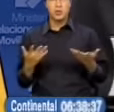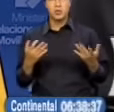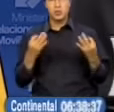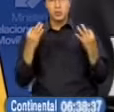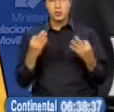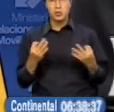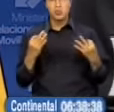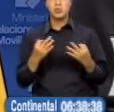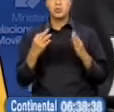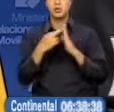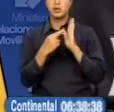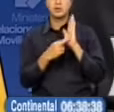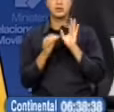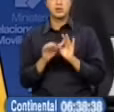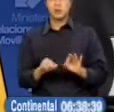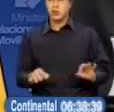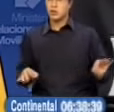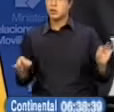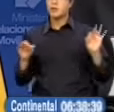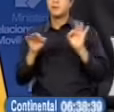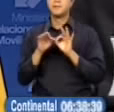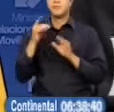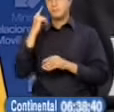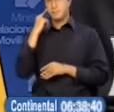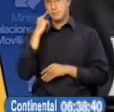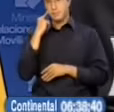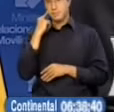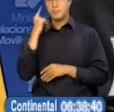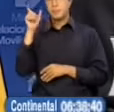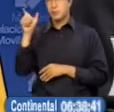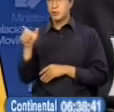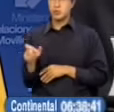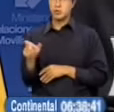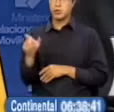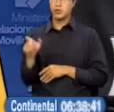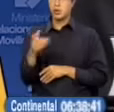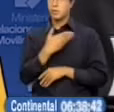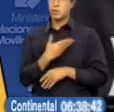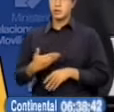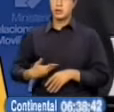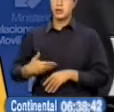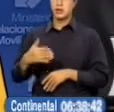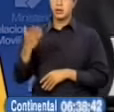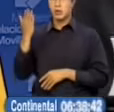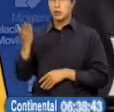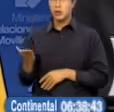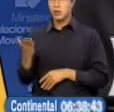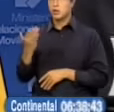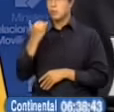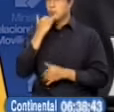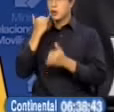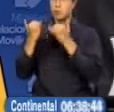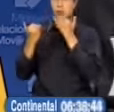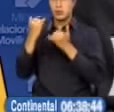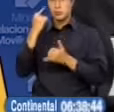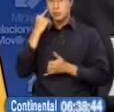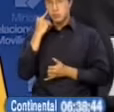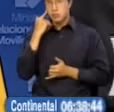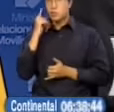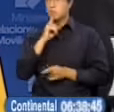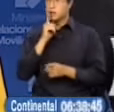con el requisito fundamental de probar que la primera mandataria haya cometido delitos de